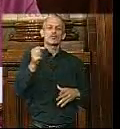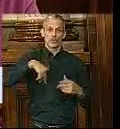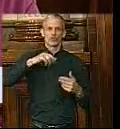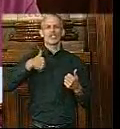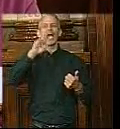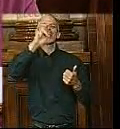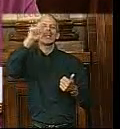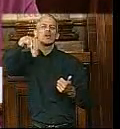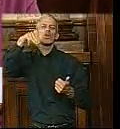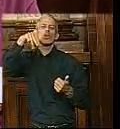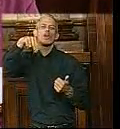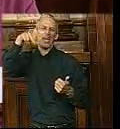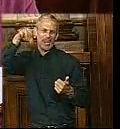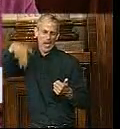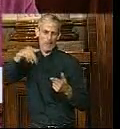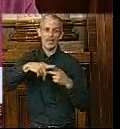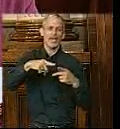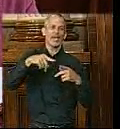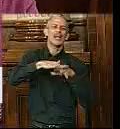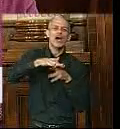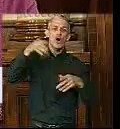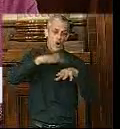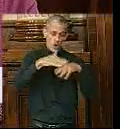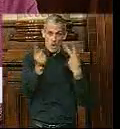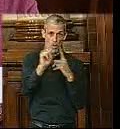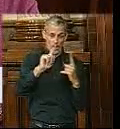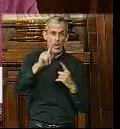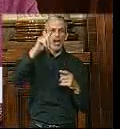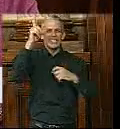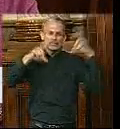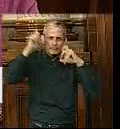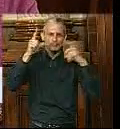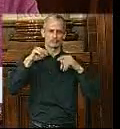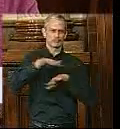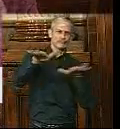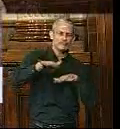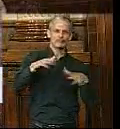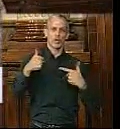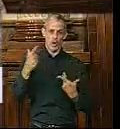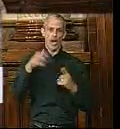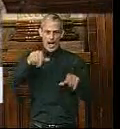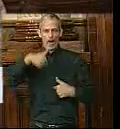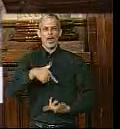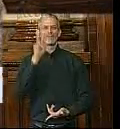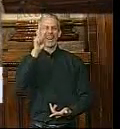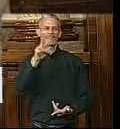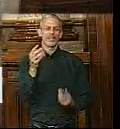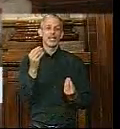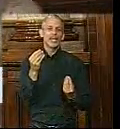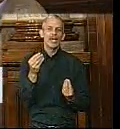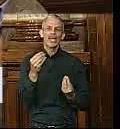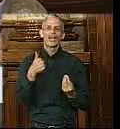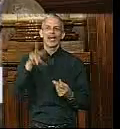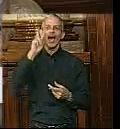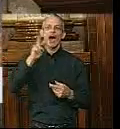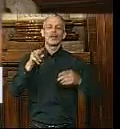los rasgos no manuales, que son una parte importante de la lingüística de la lengua de señas. Por eso nuestro público va a notar que, quiero